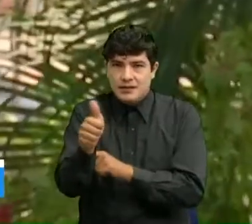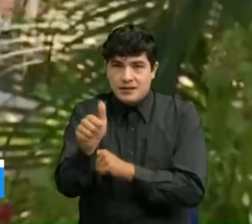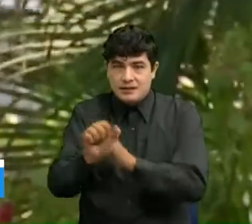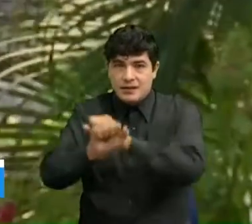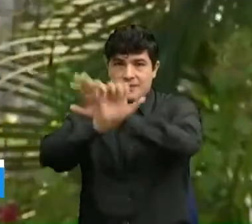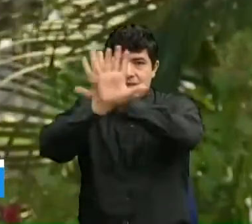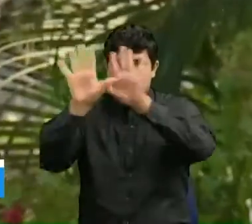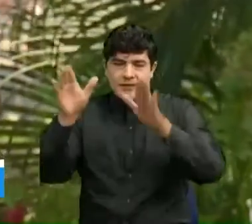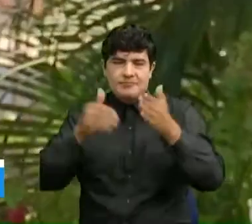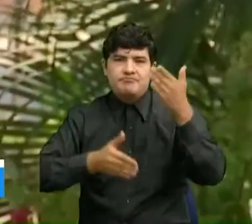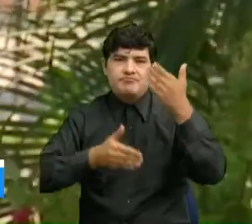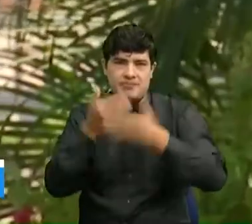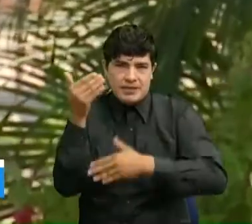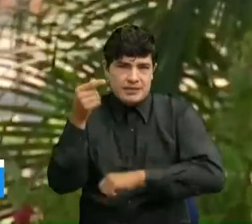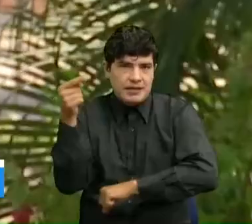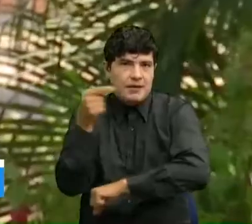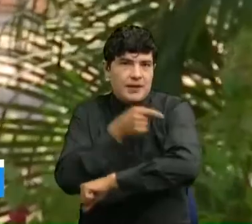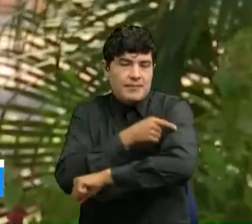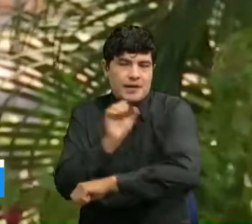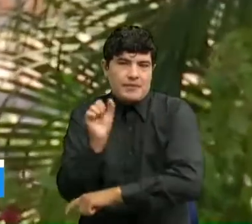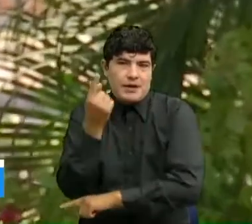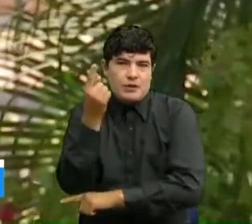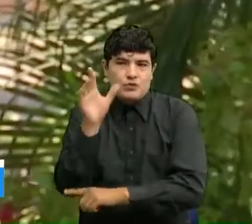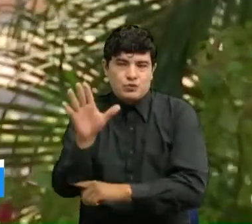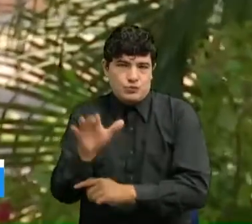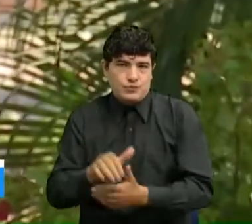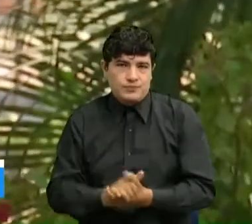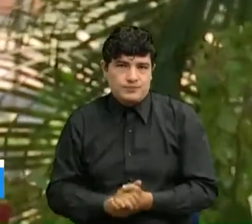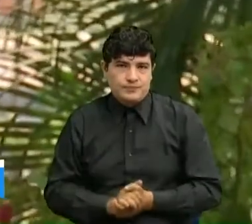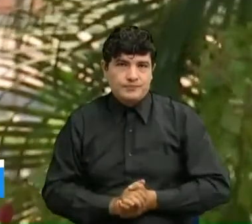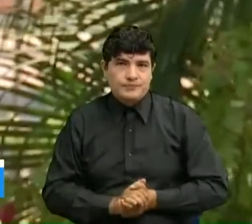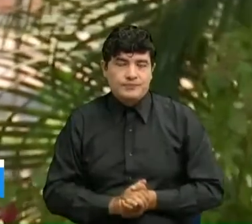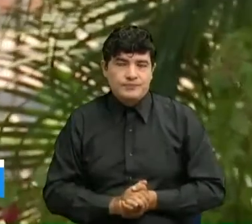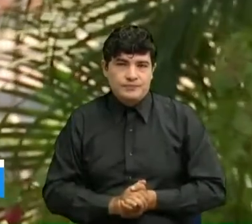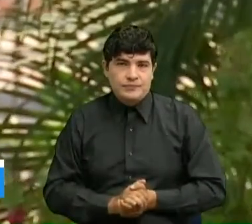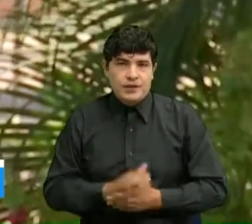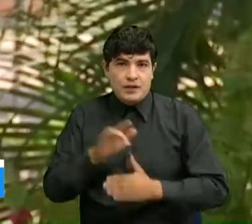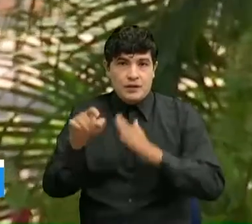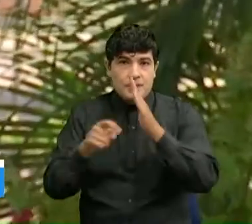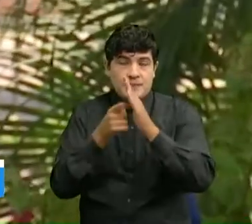de vacunación aquí en la capital norte santandereana y continuar en los siguientes días.